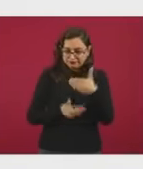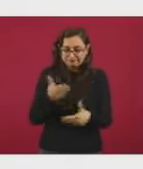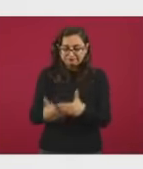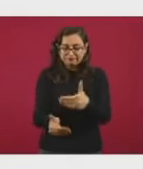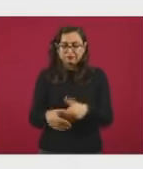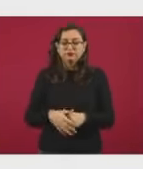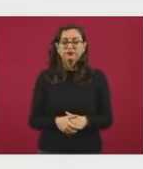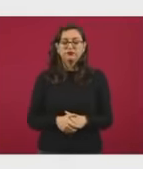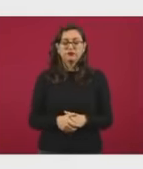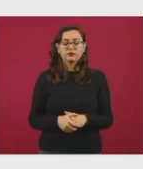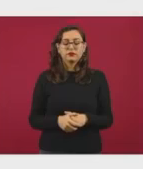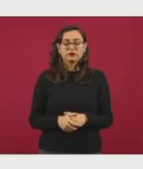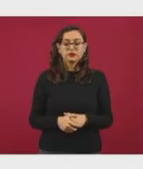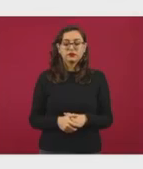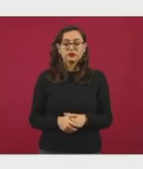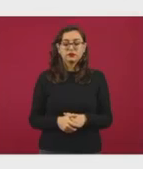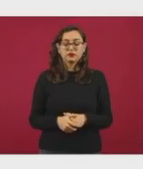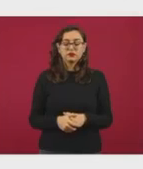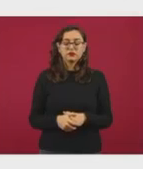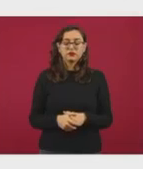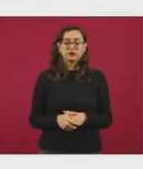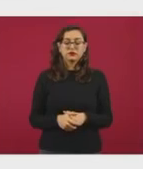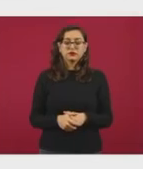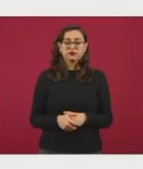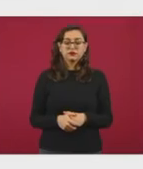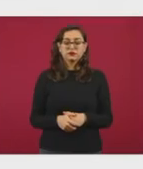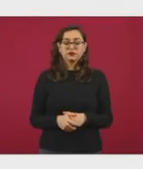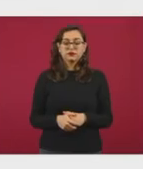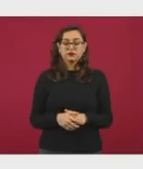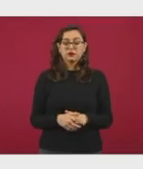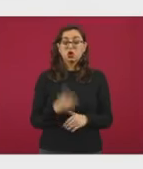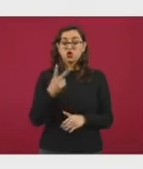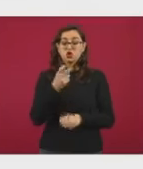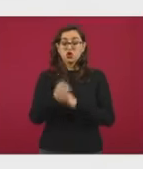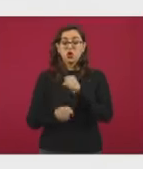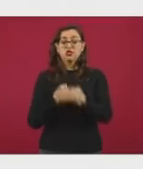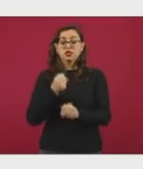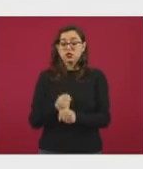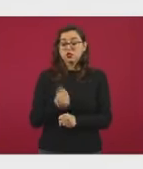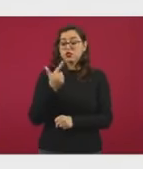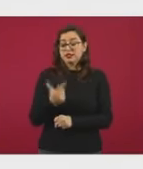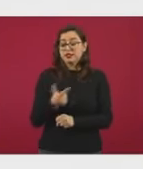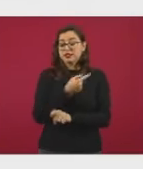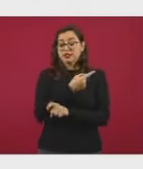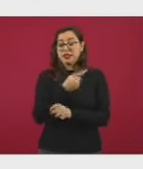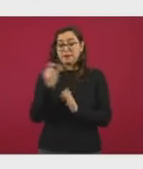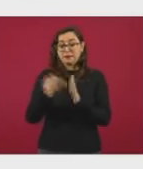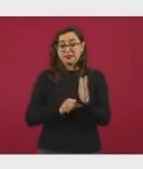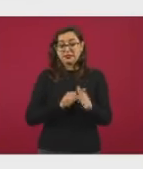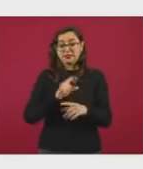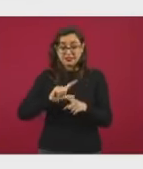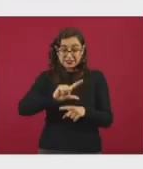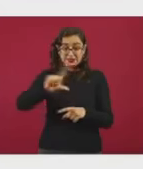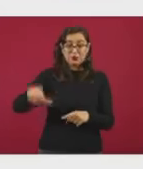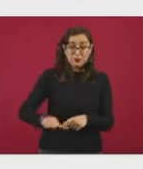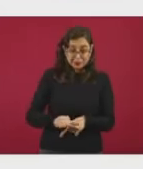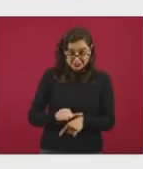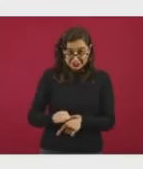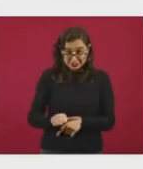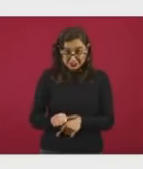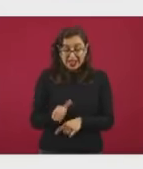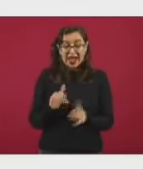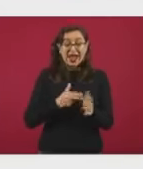formal. Es hasta 2 años y 7 meses después, en noviembre del 2018, que